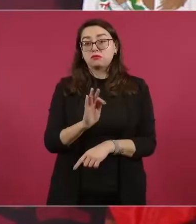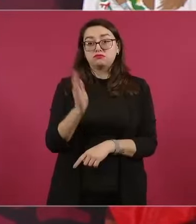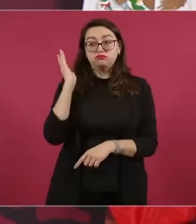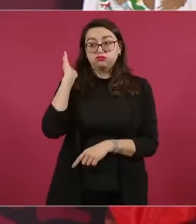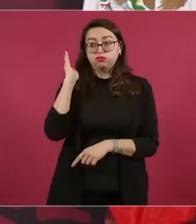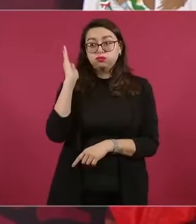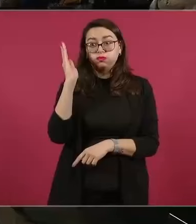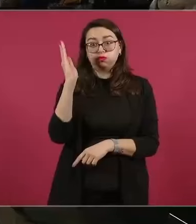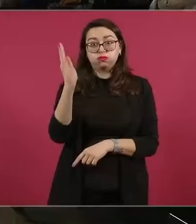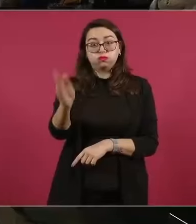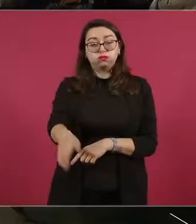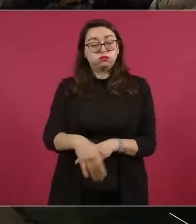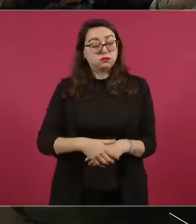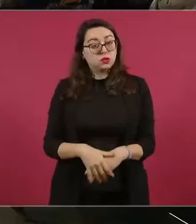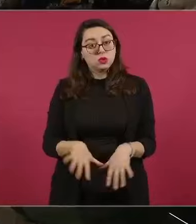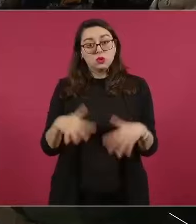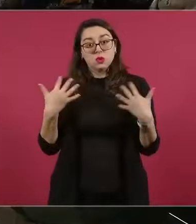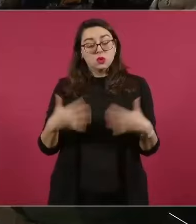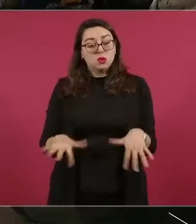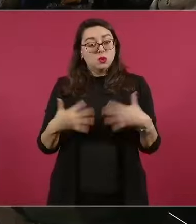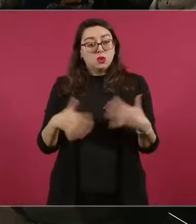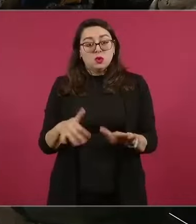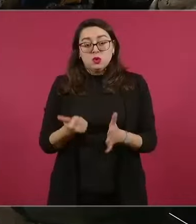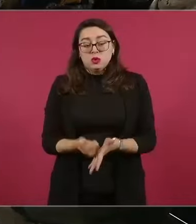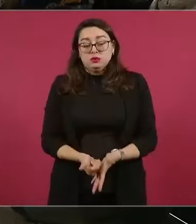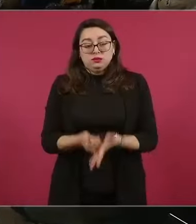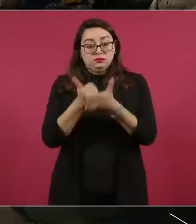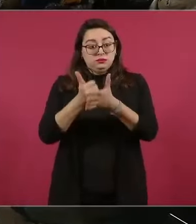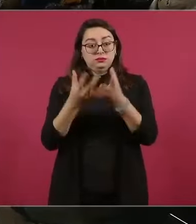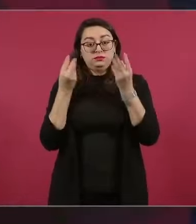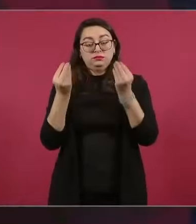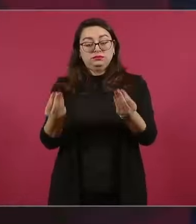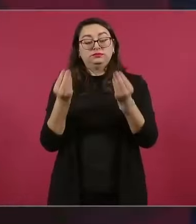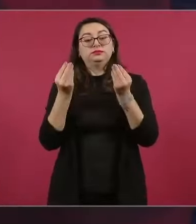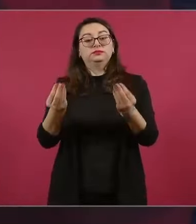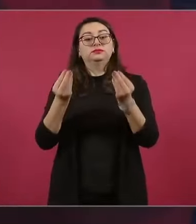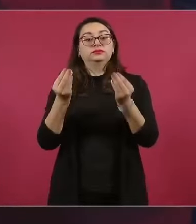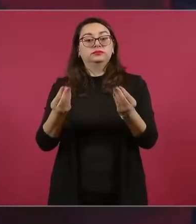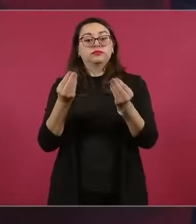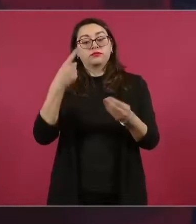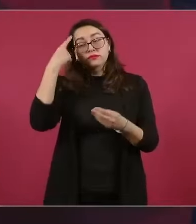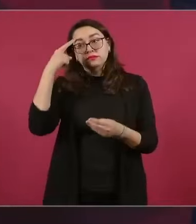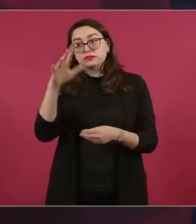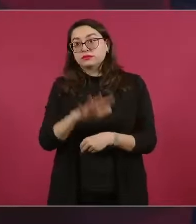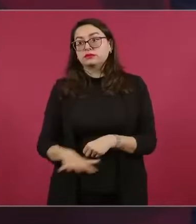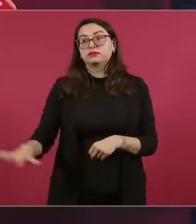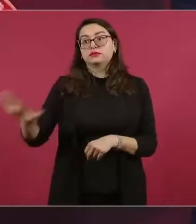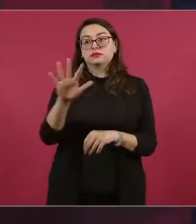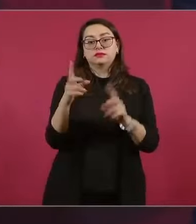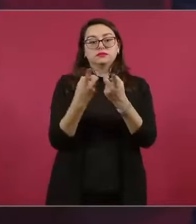Es una gran obra, va a ayudar mucho, mucho, mucho al desarrollo